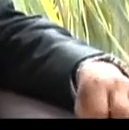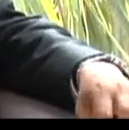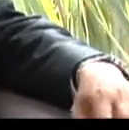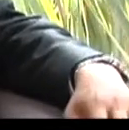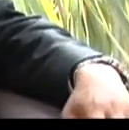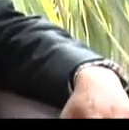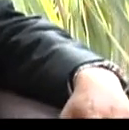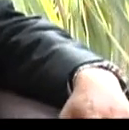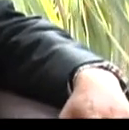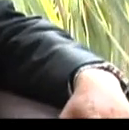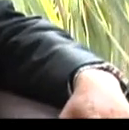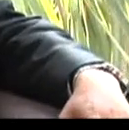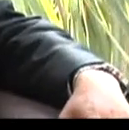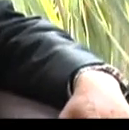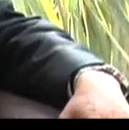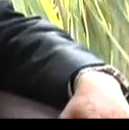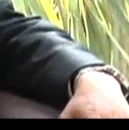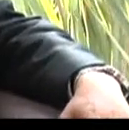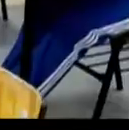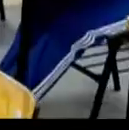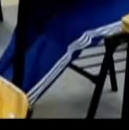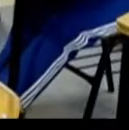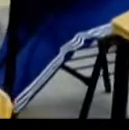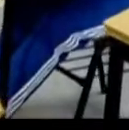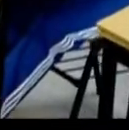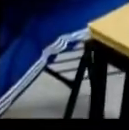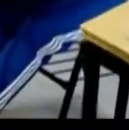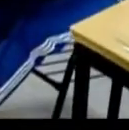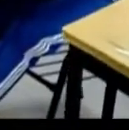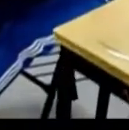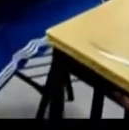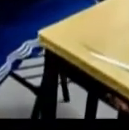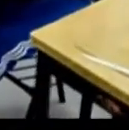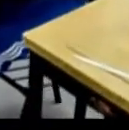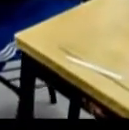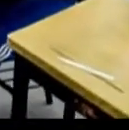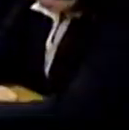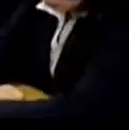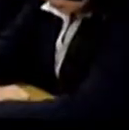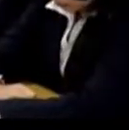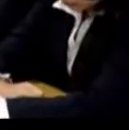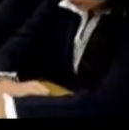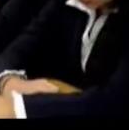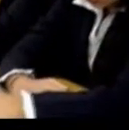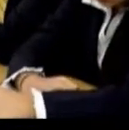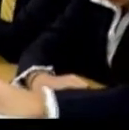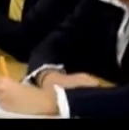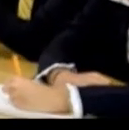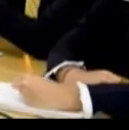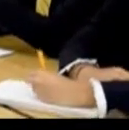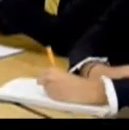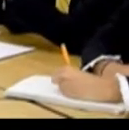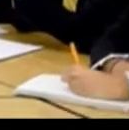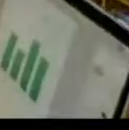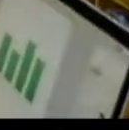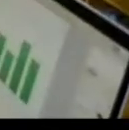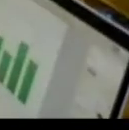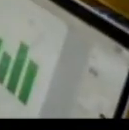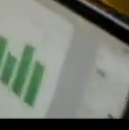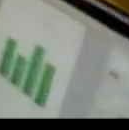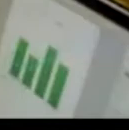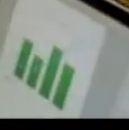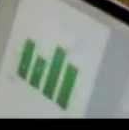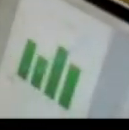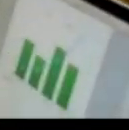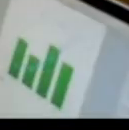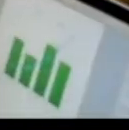tengan esas escuelas en esas regiones. Vladimir Carlos Martínez, coordinador en la especialidad en física, dijo que las